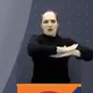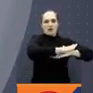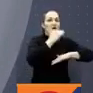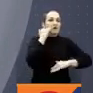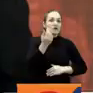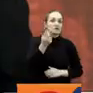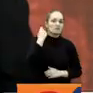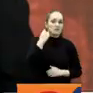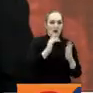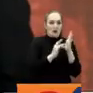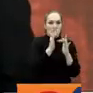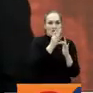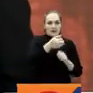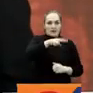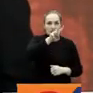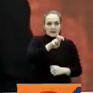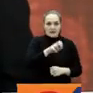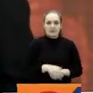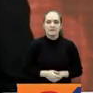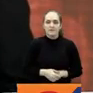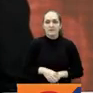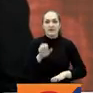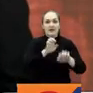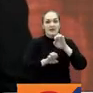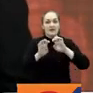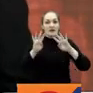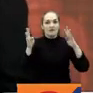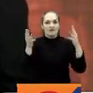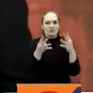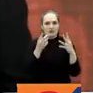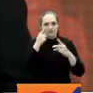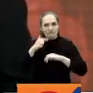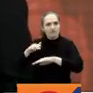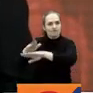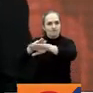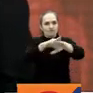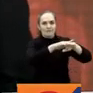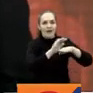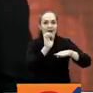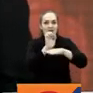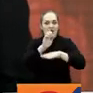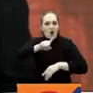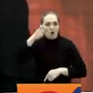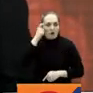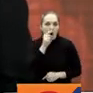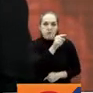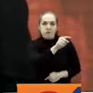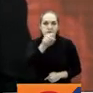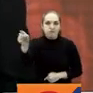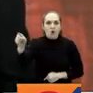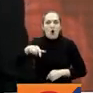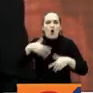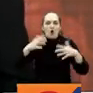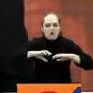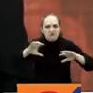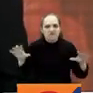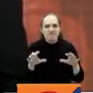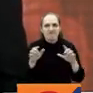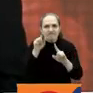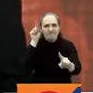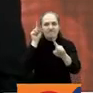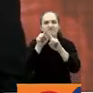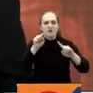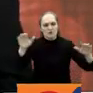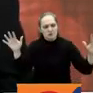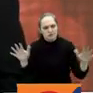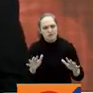17 de abril. La Defensoría del Pueblo hizo un llamado a las entidades gubernamentales a aumentar las acciones para mitigar la